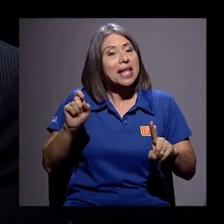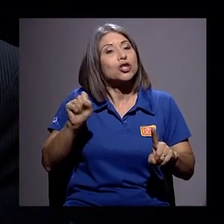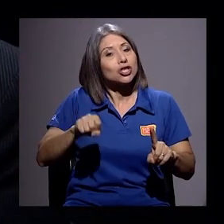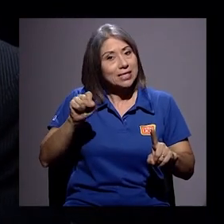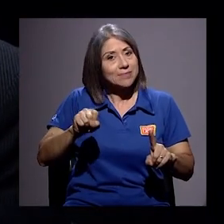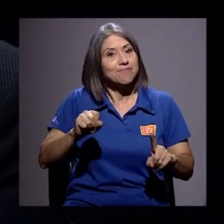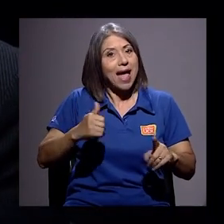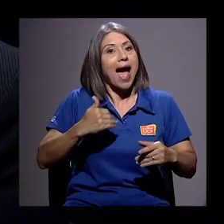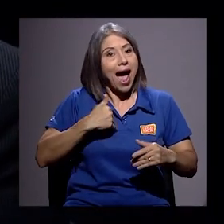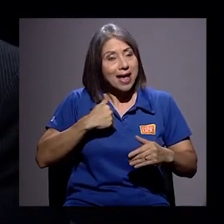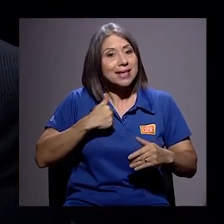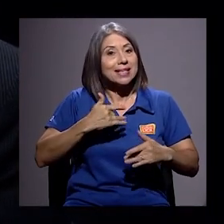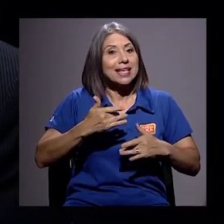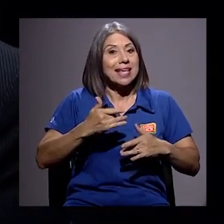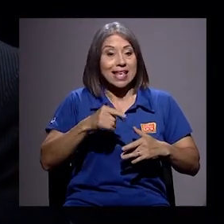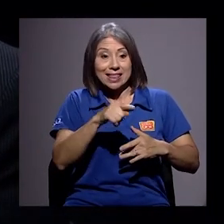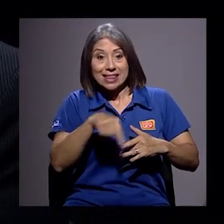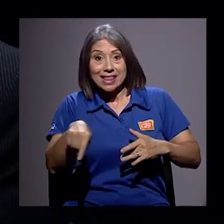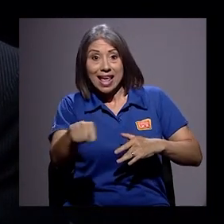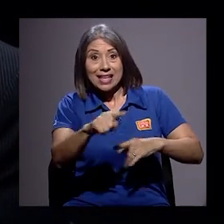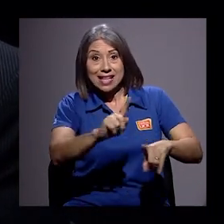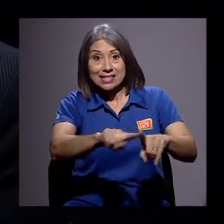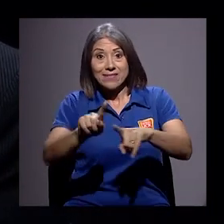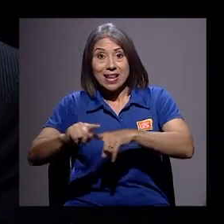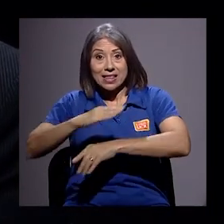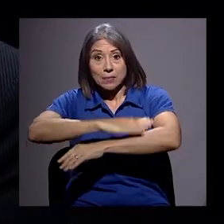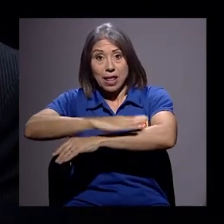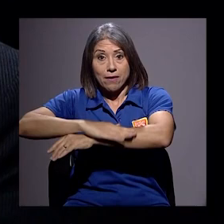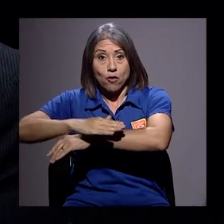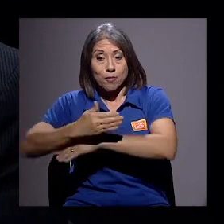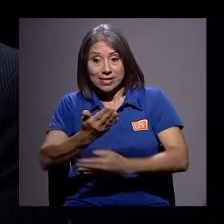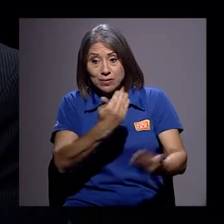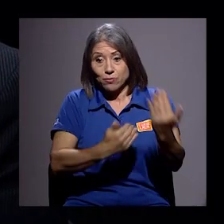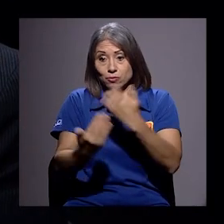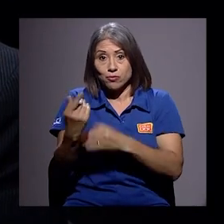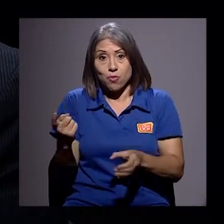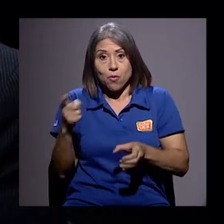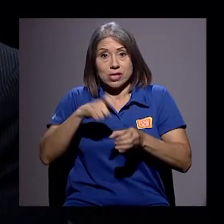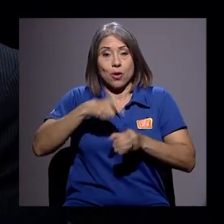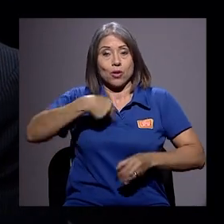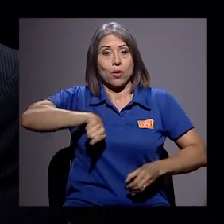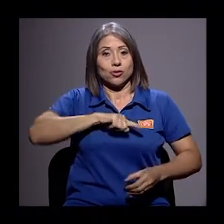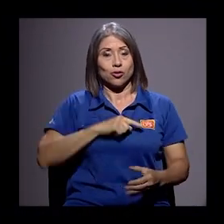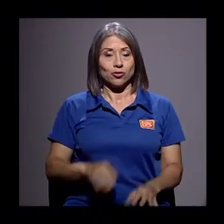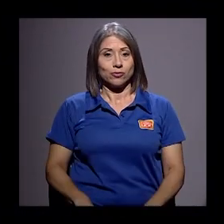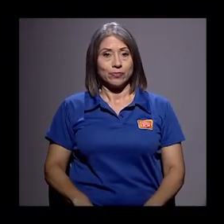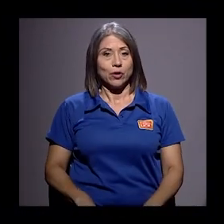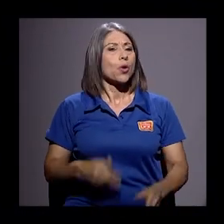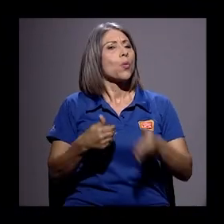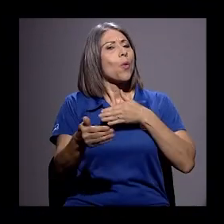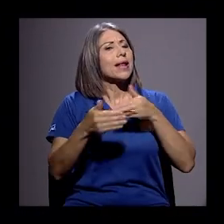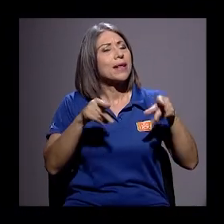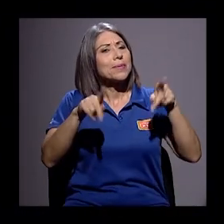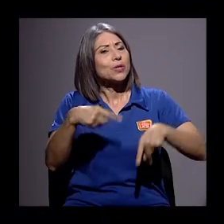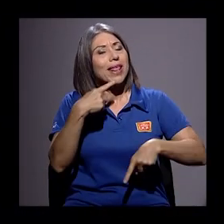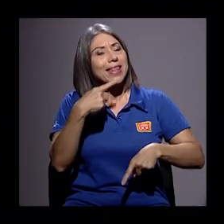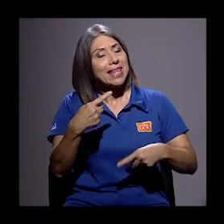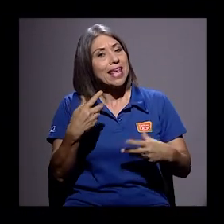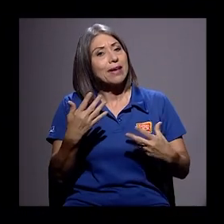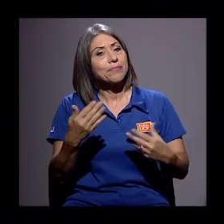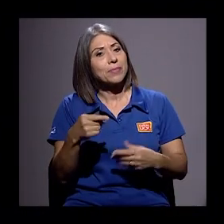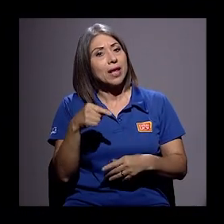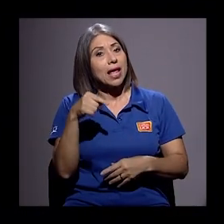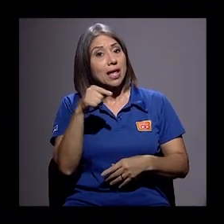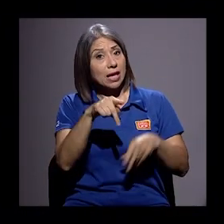sensibilidades que participaron de esas plataformas en algún momento que se han unido a la nuestra verdad eso sí el cualquiera diría es